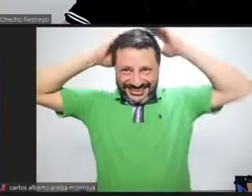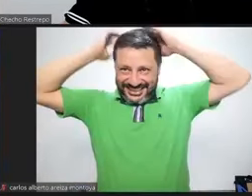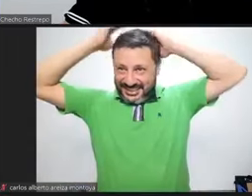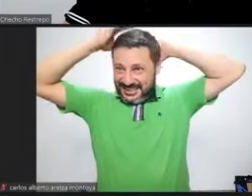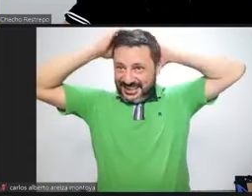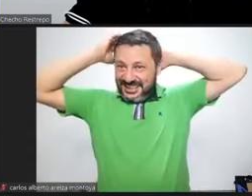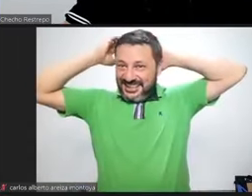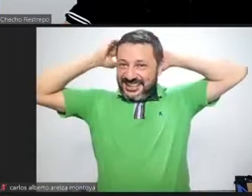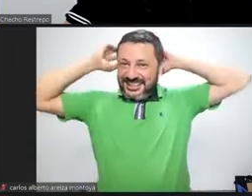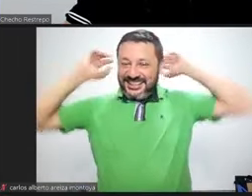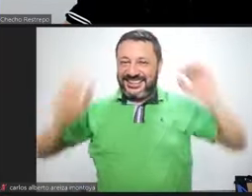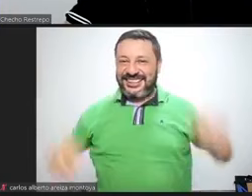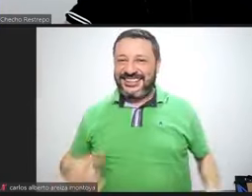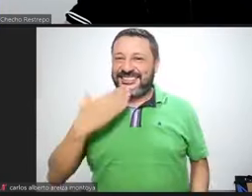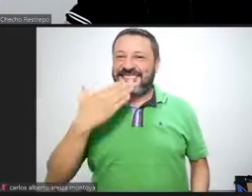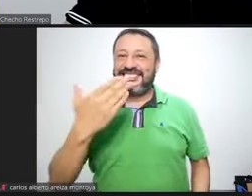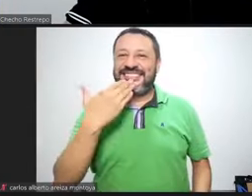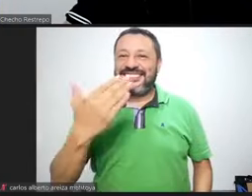Yo gracias por